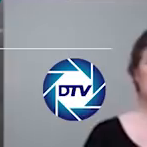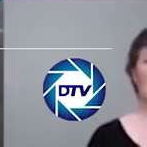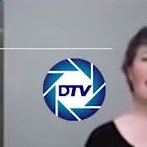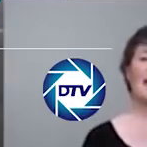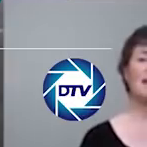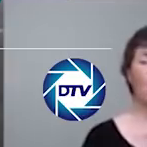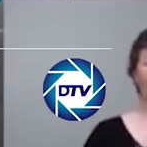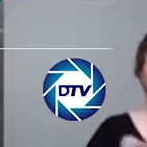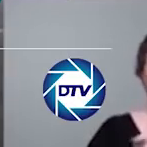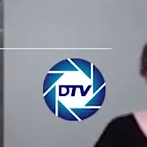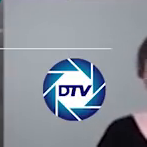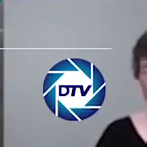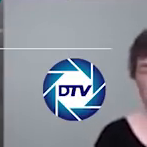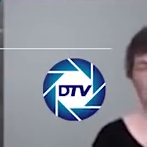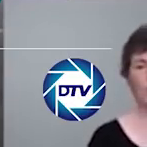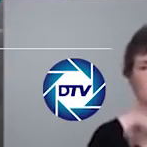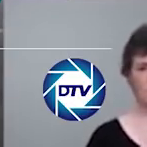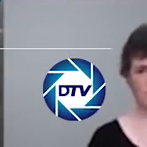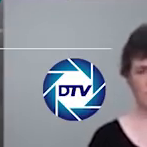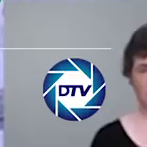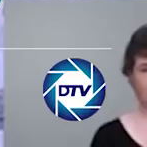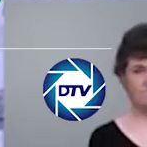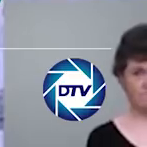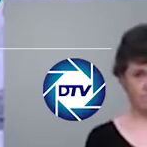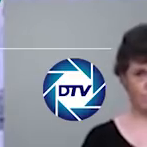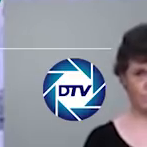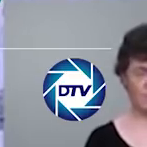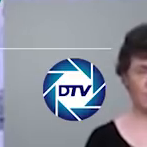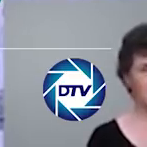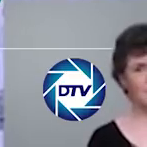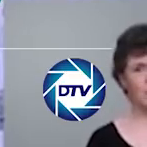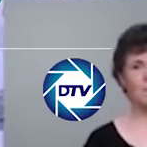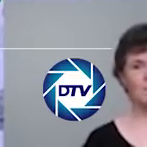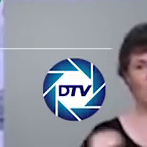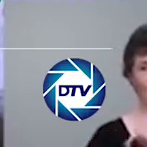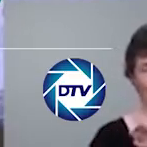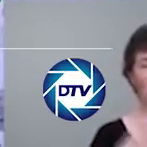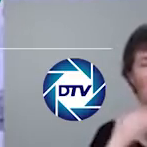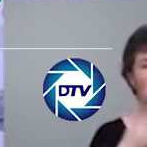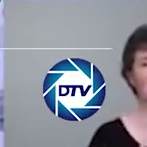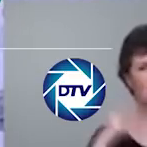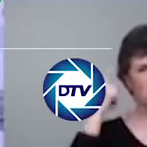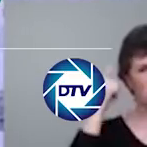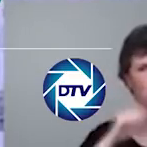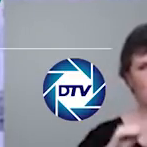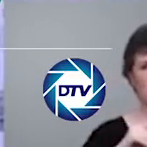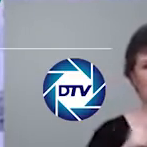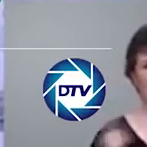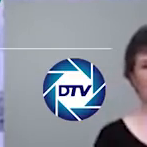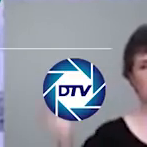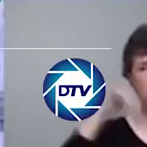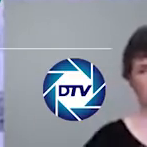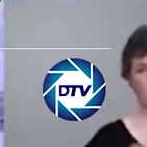acerca de este asunto que no es moco de pavo que le den en ayuda a setecientos mil euros a una empresa que factura a